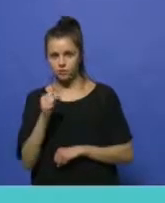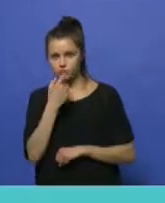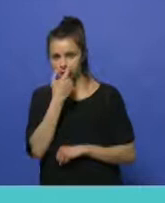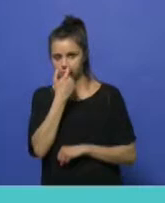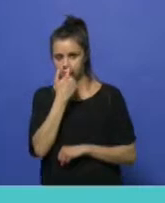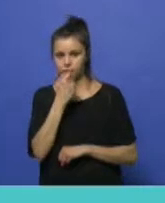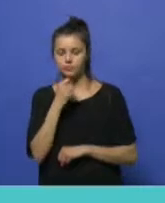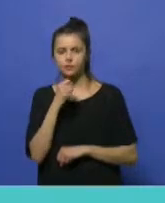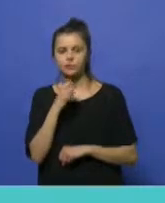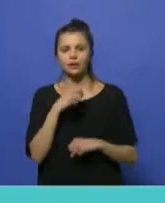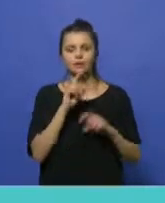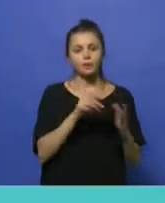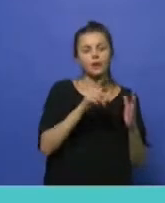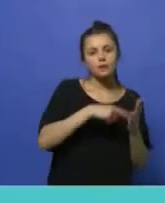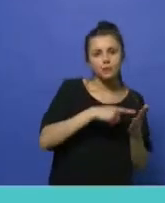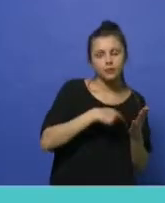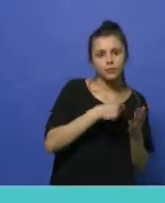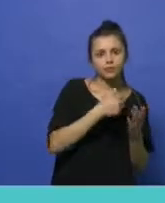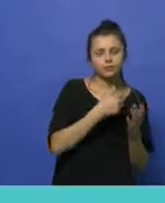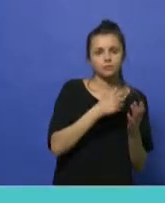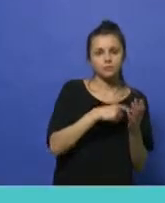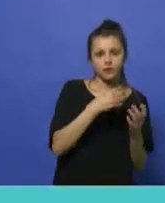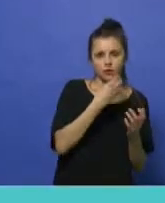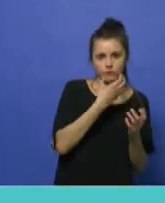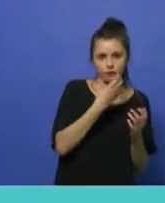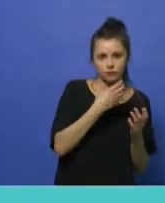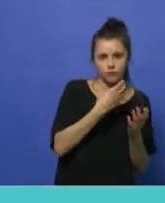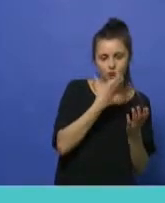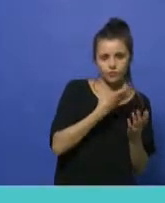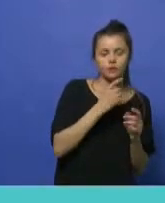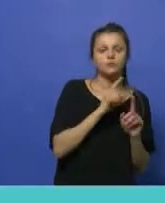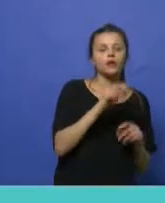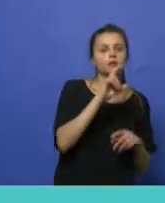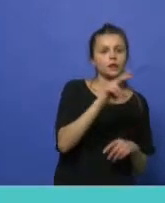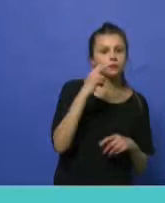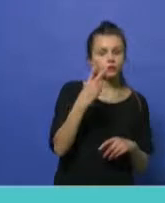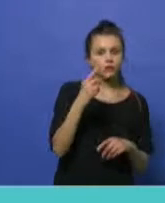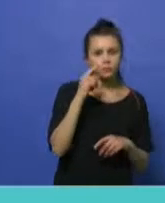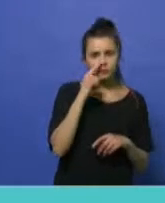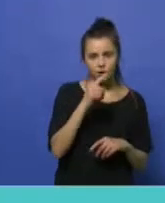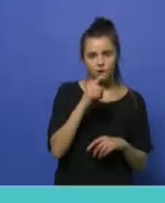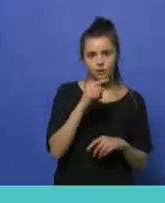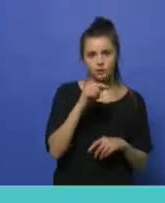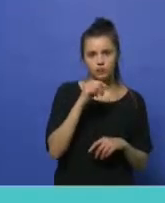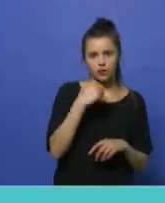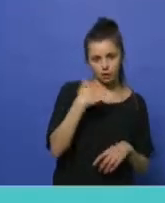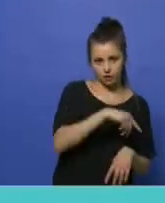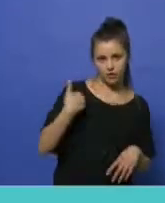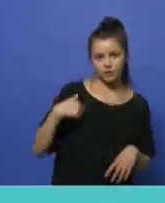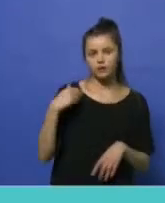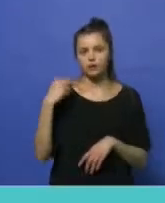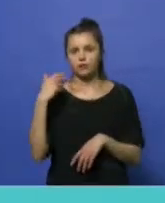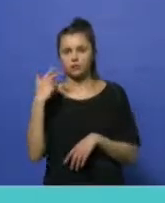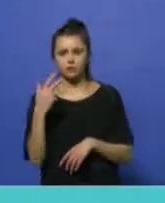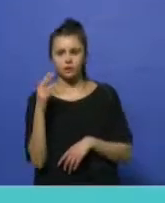diferencia incluso llega a las tablets. En el iPad de iPhone, 35 mil pesos en Argentina y 26.600 pesos en Estados Unidos. Bueno, a ver,